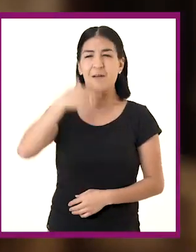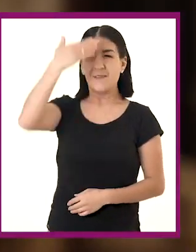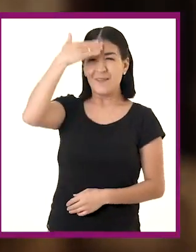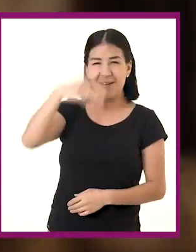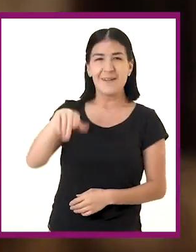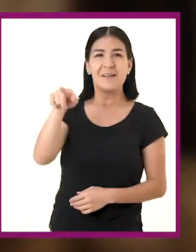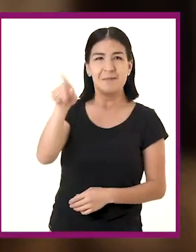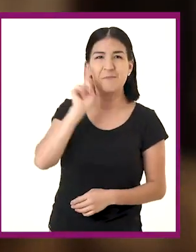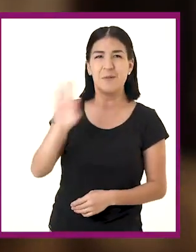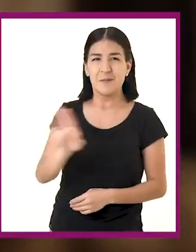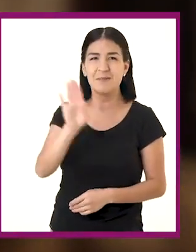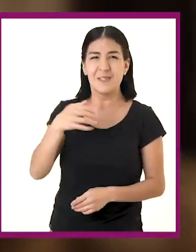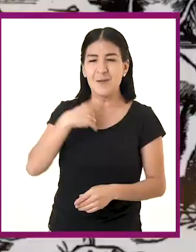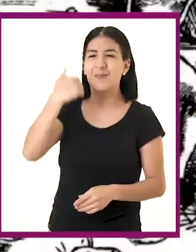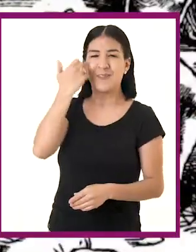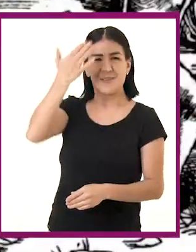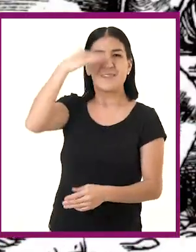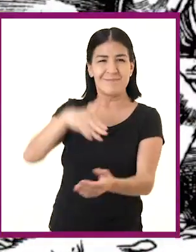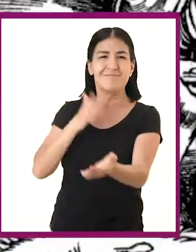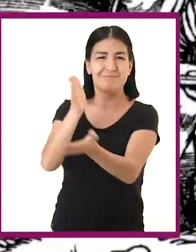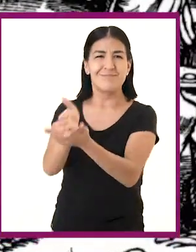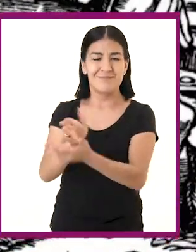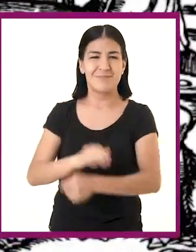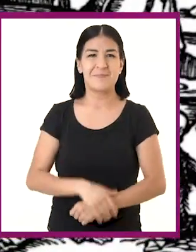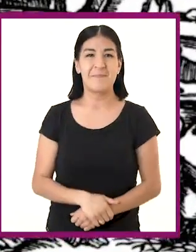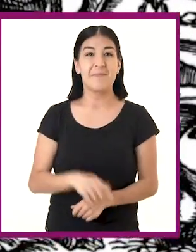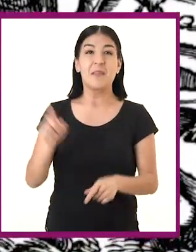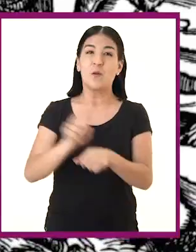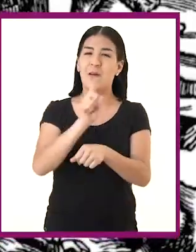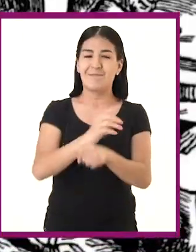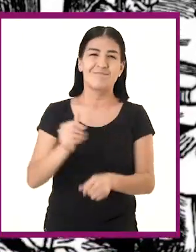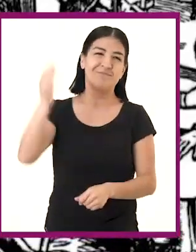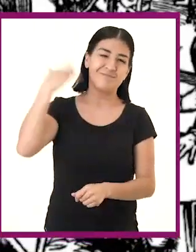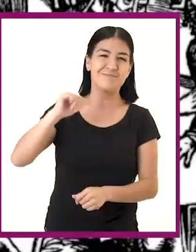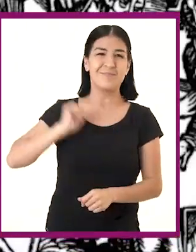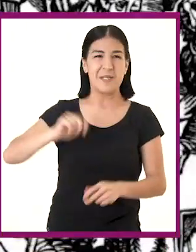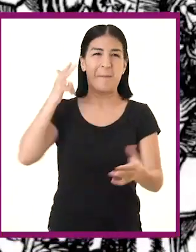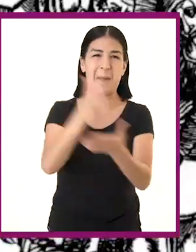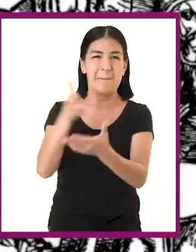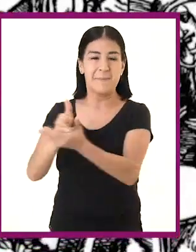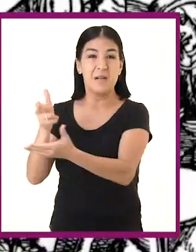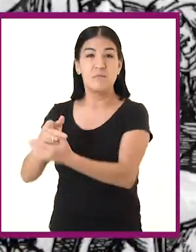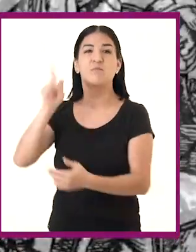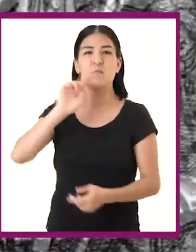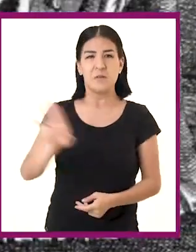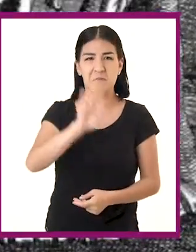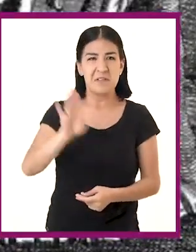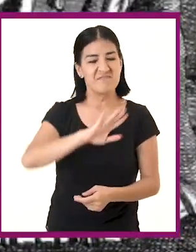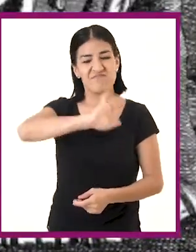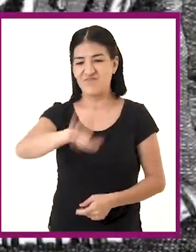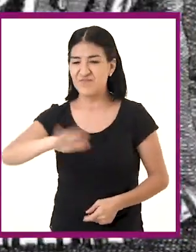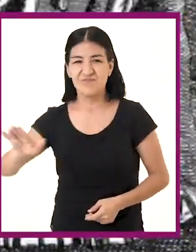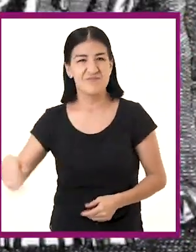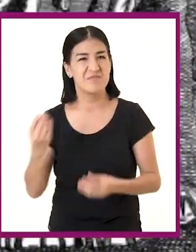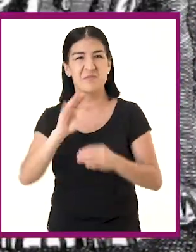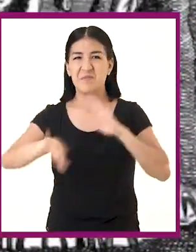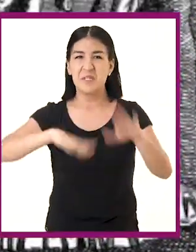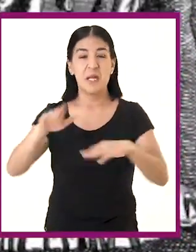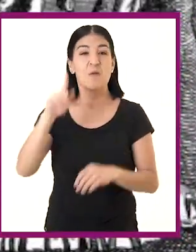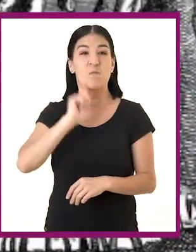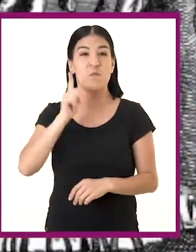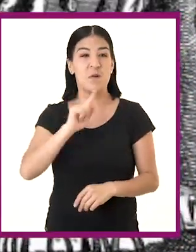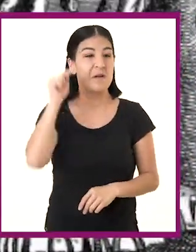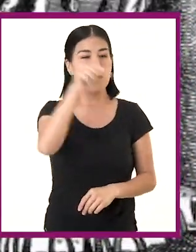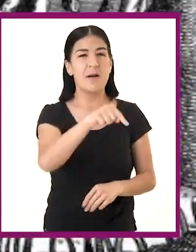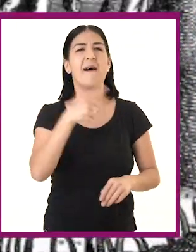sabía perfectamente por qué. Durante la Inquisición se propagó la cacería de brujas. Eran mujeres a las